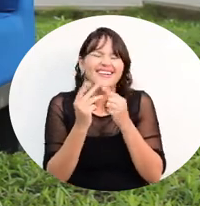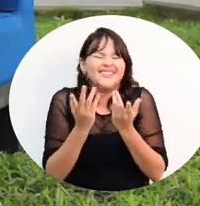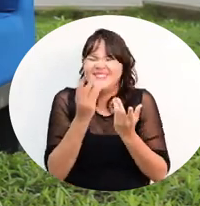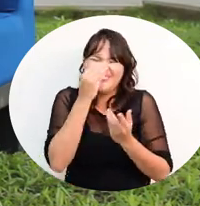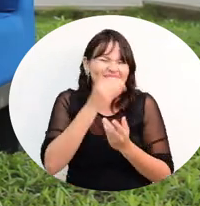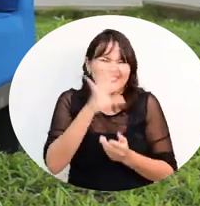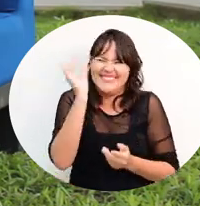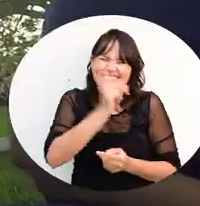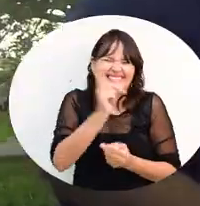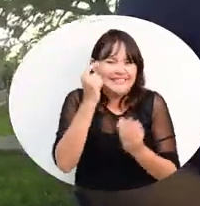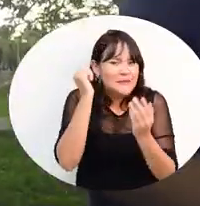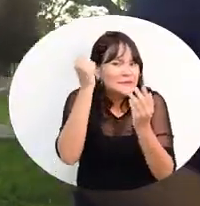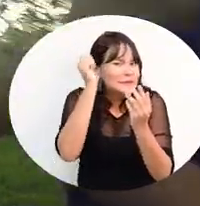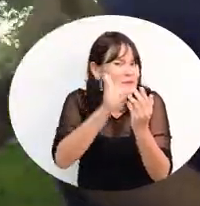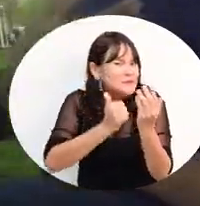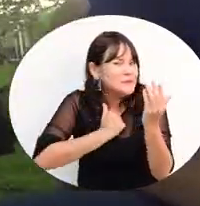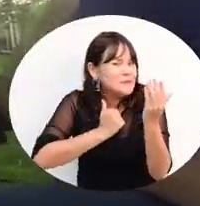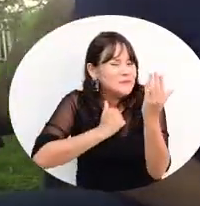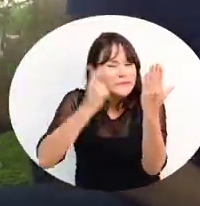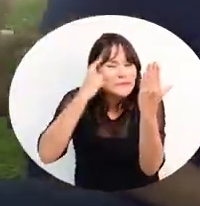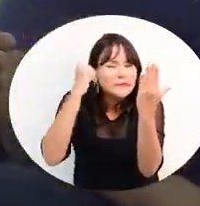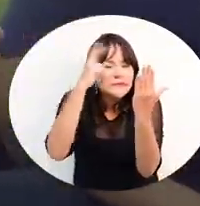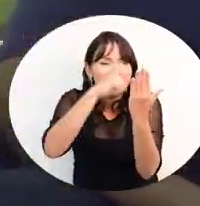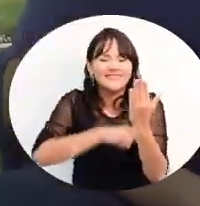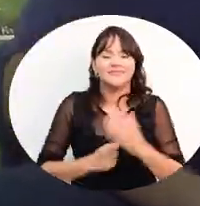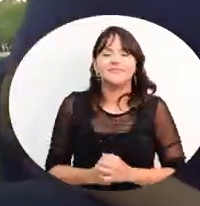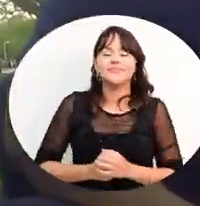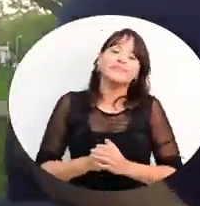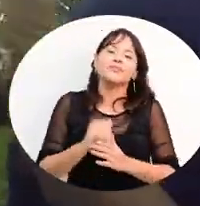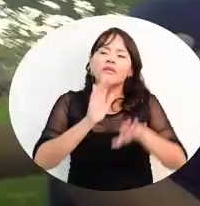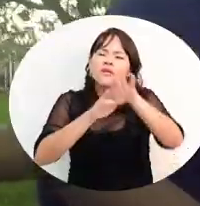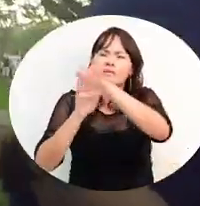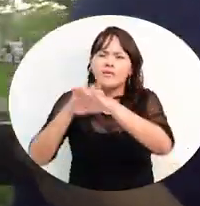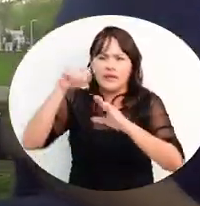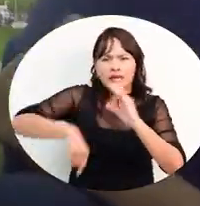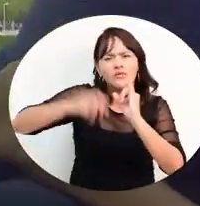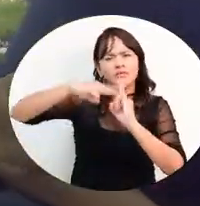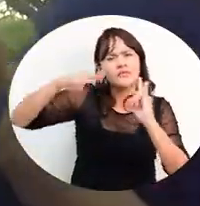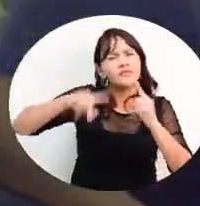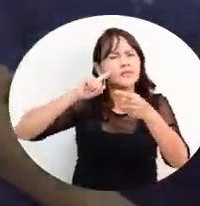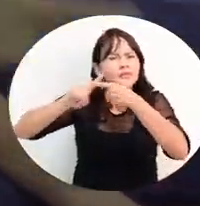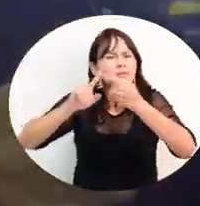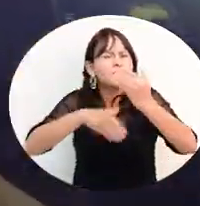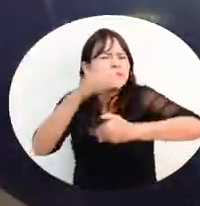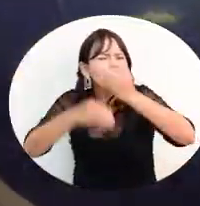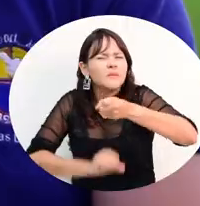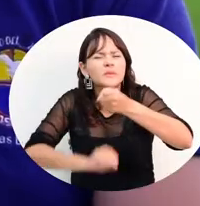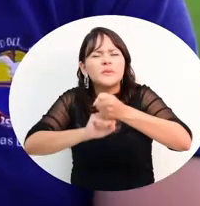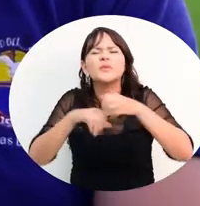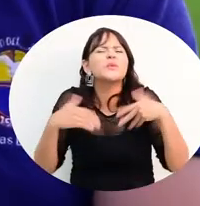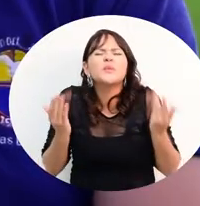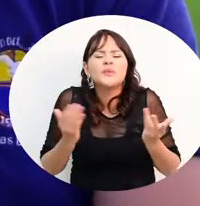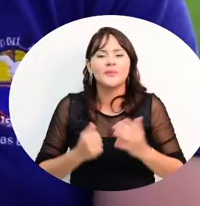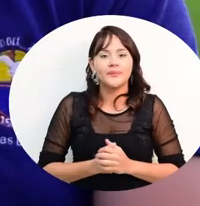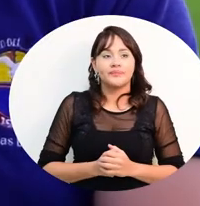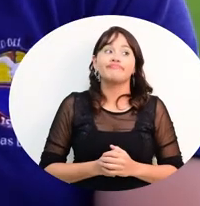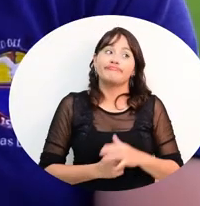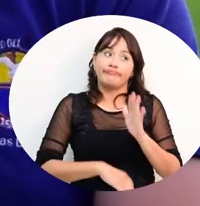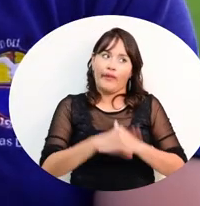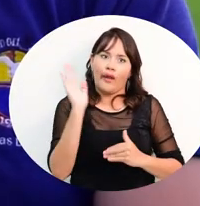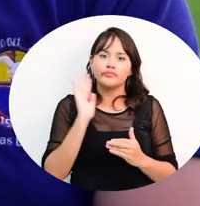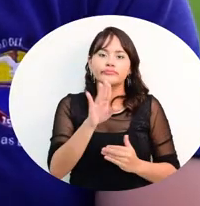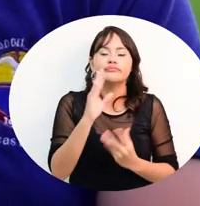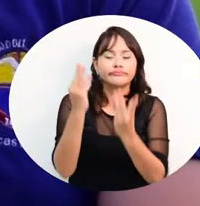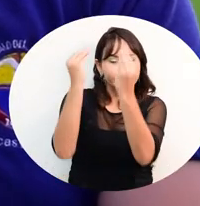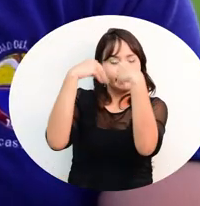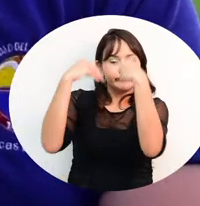funciona. La academia, ¿a ti cómo ha importado? O sea, ¿cómo te ha ayudado en ese proceso de educación? Creo que mi